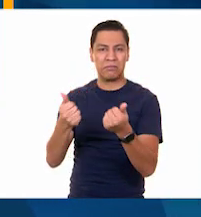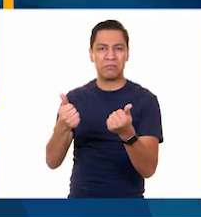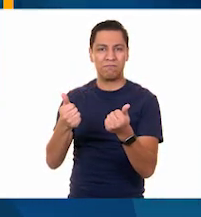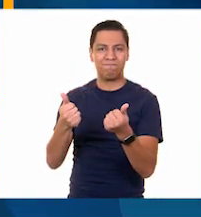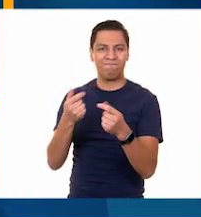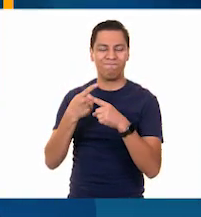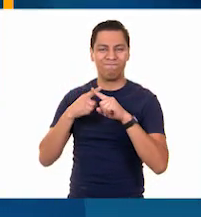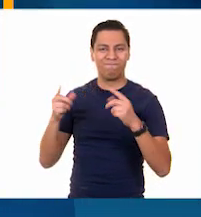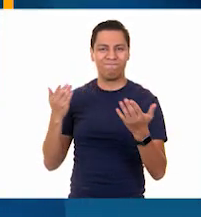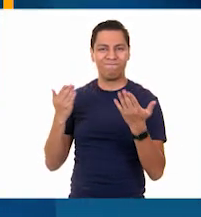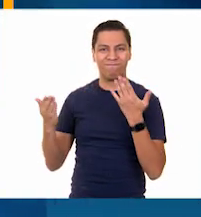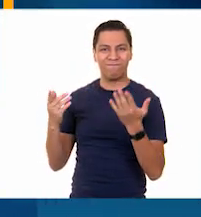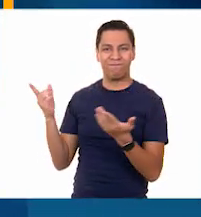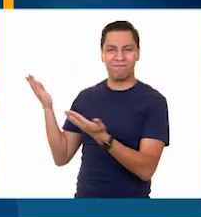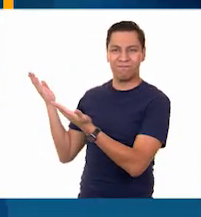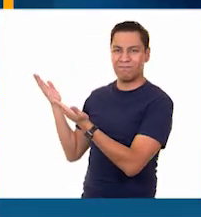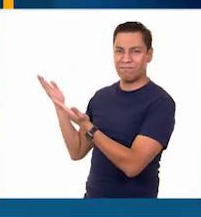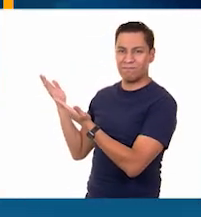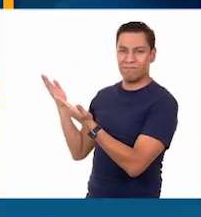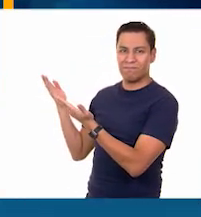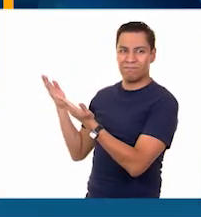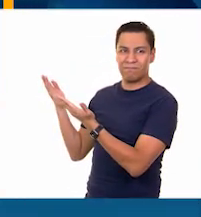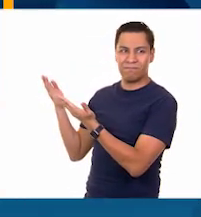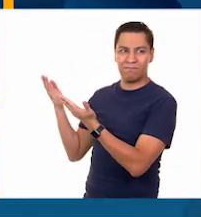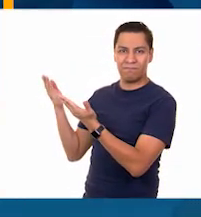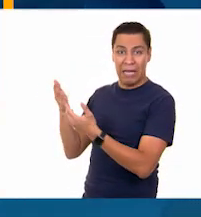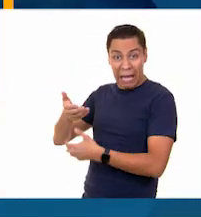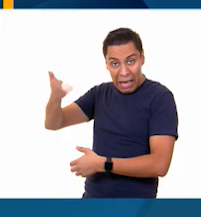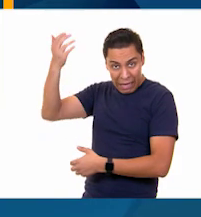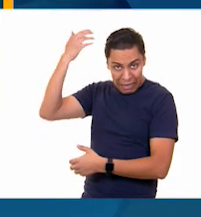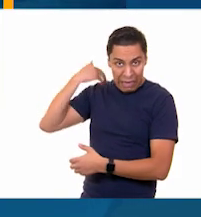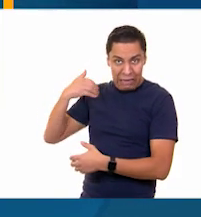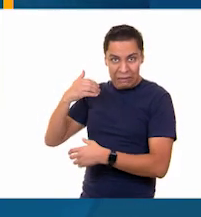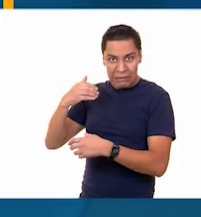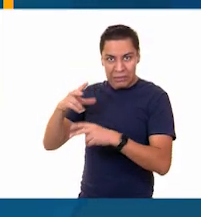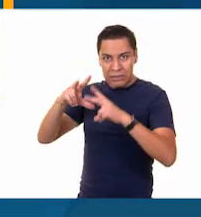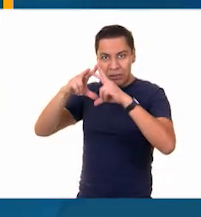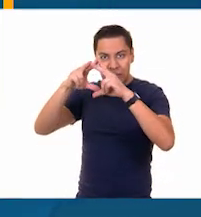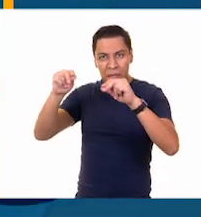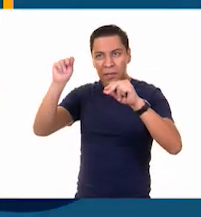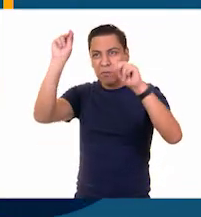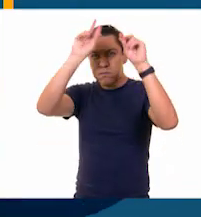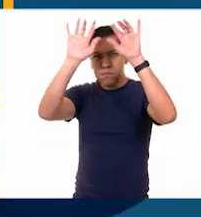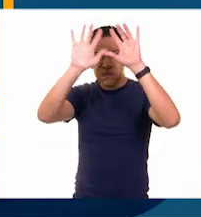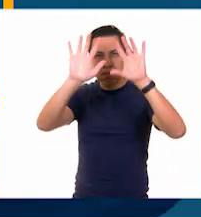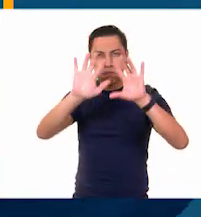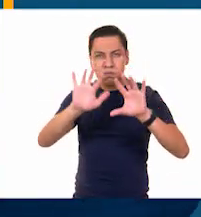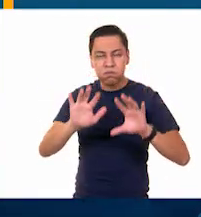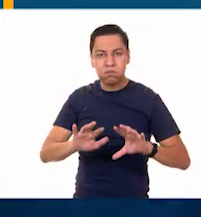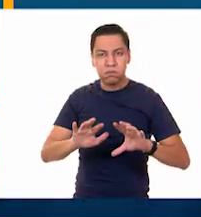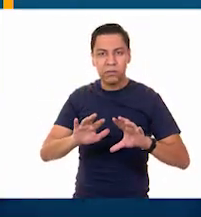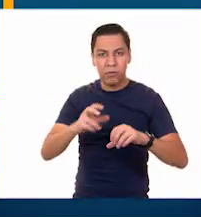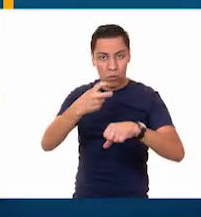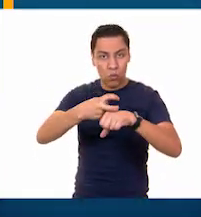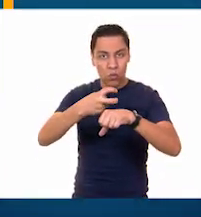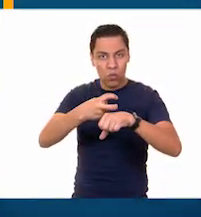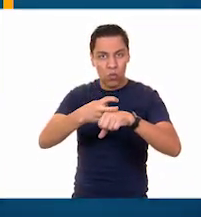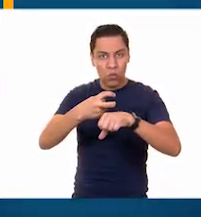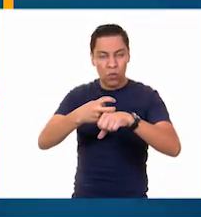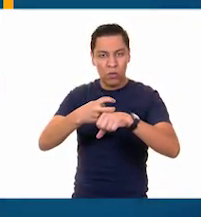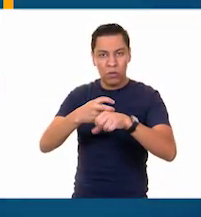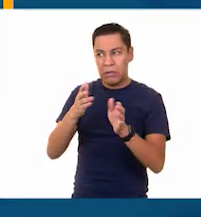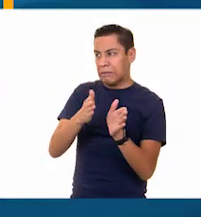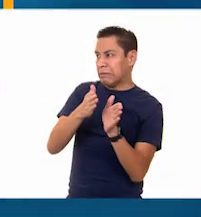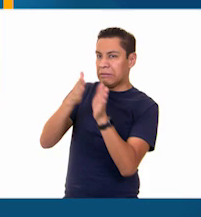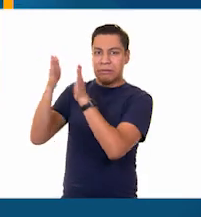gran diferencia. Vean la cantidad de zonas heladas que había antes, comparadas con las de ahora. Prácticamente no hay